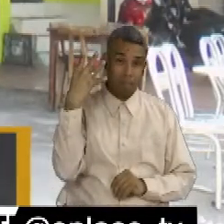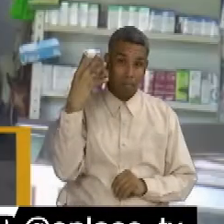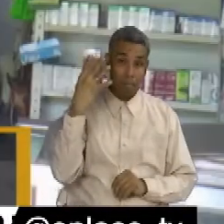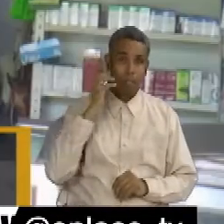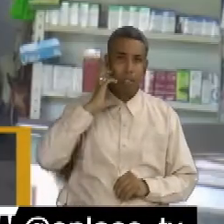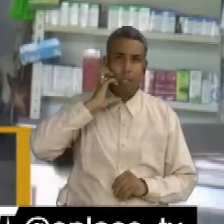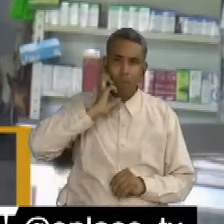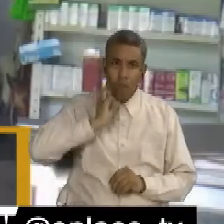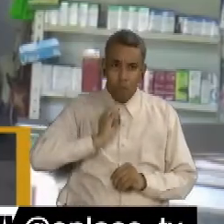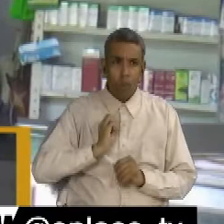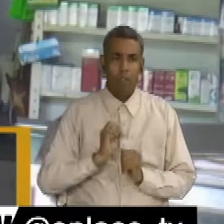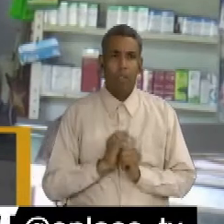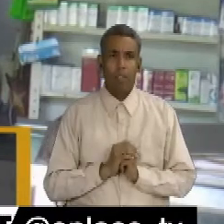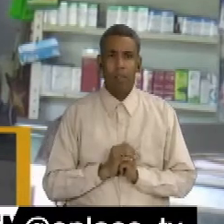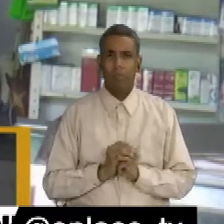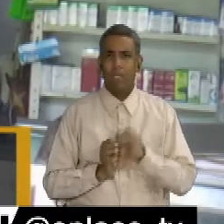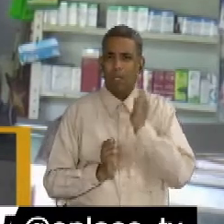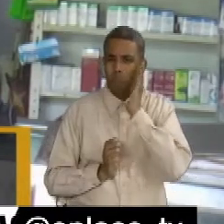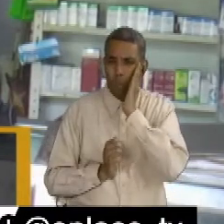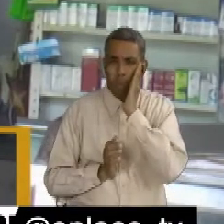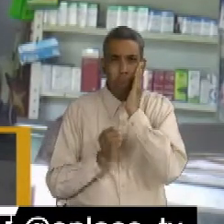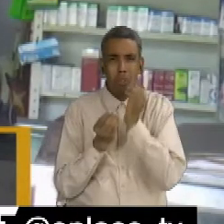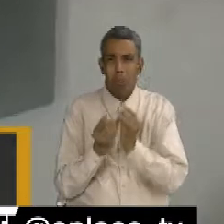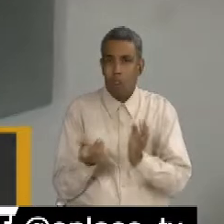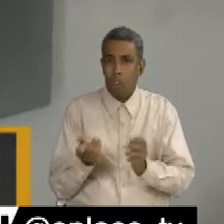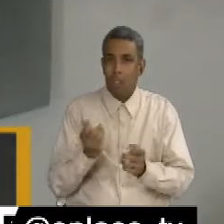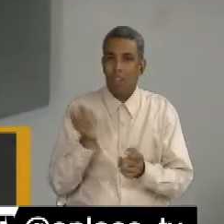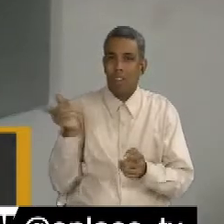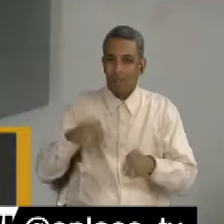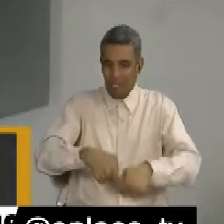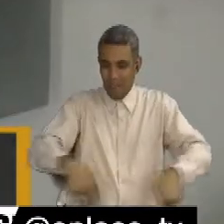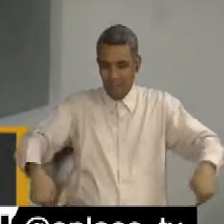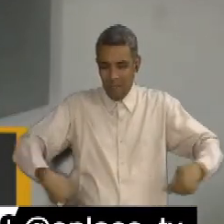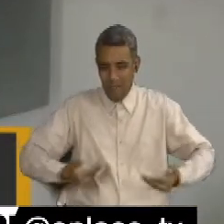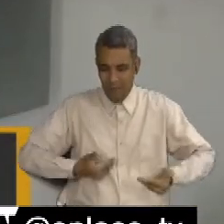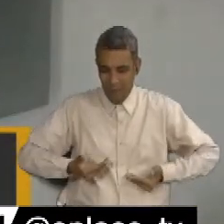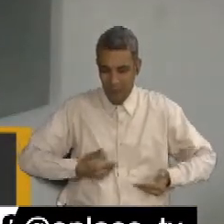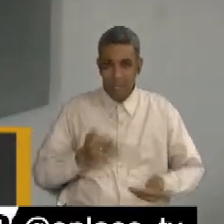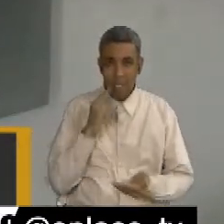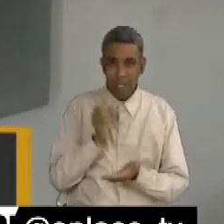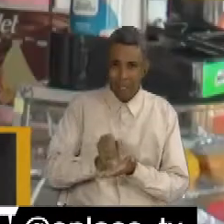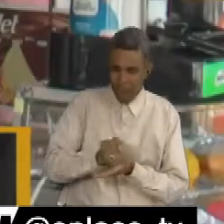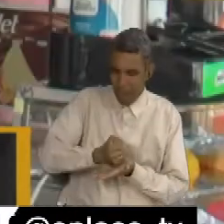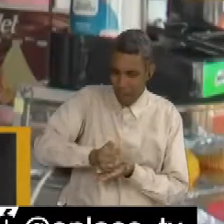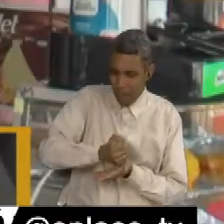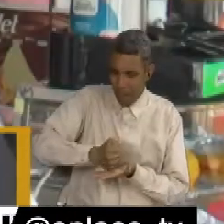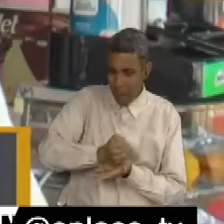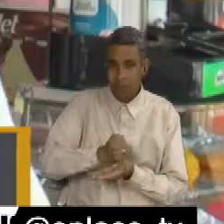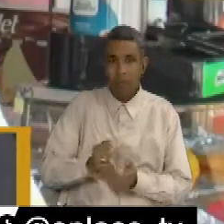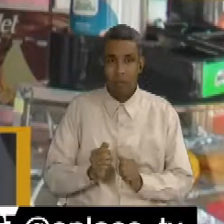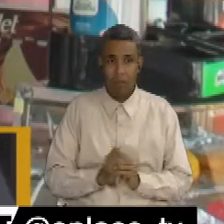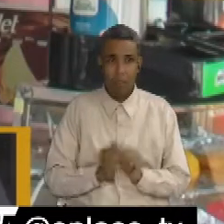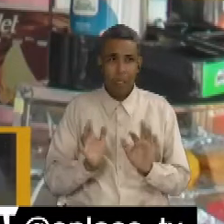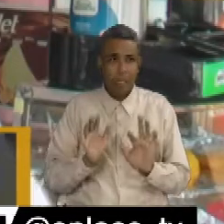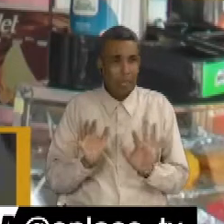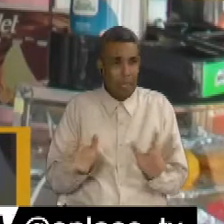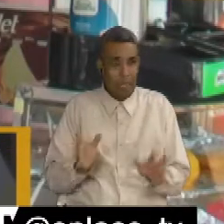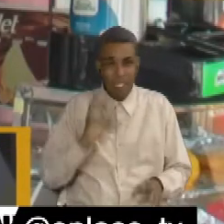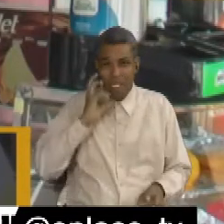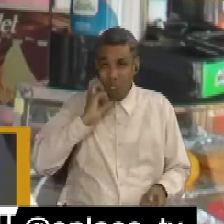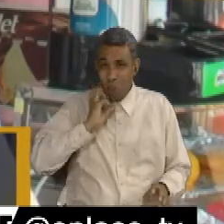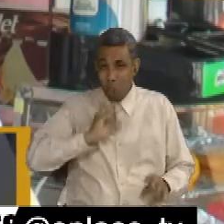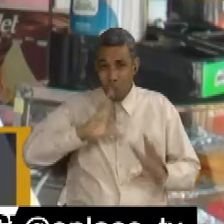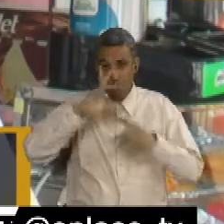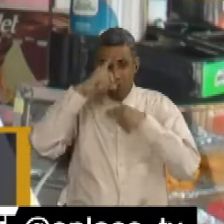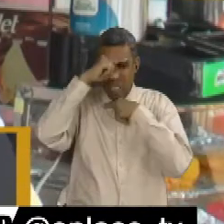el producido, teléfonos celulares y surtido tanto de su droguería como de la cafetería. Yo voy a denunciar que los ladrones nos tienen azotado en este sector. Esta es